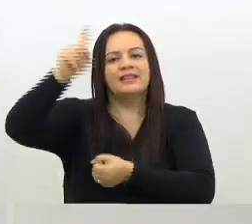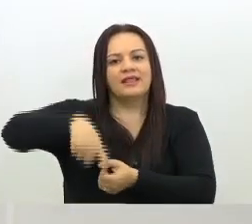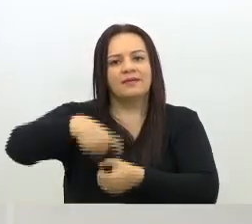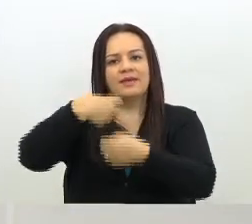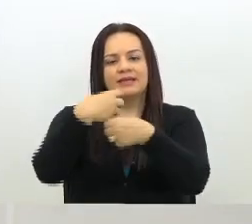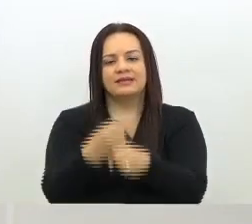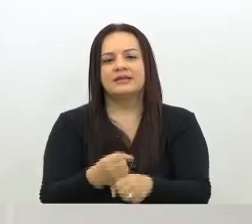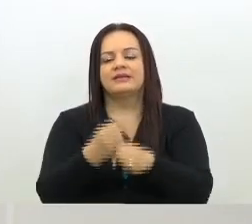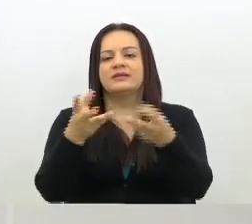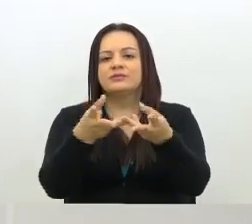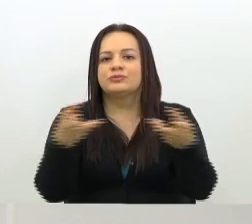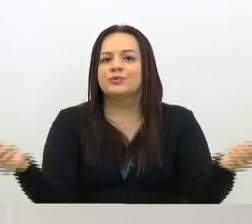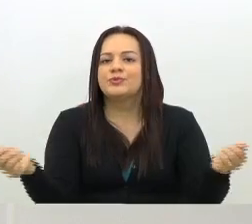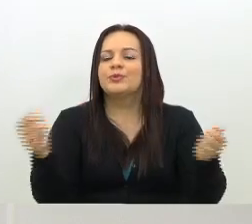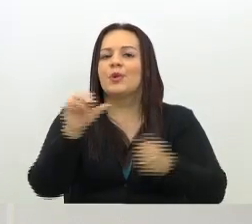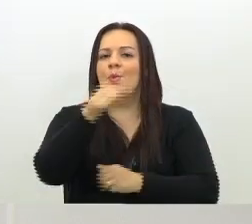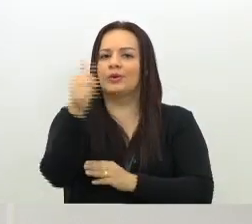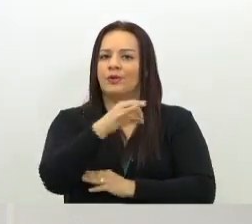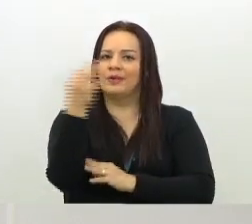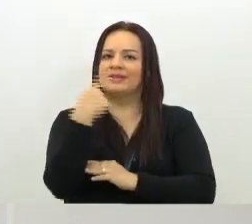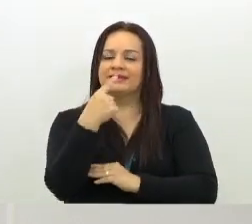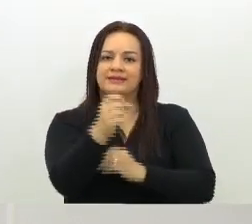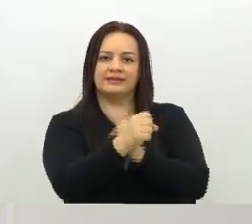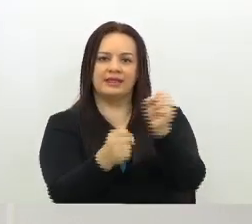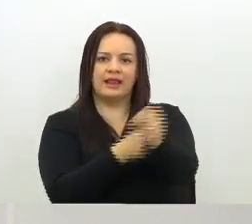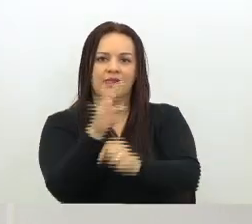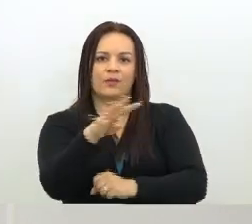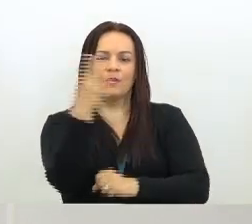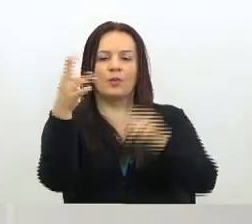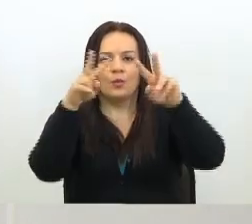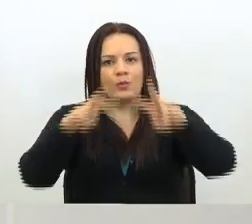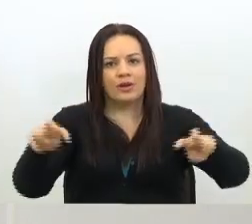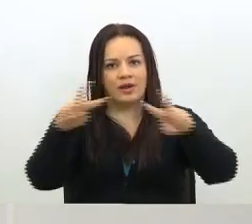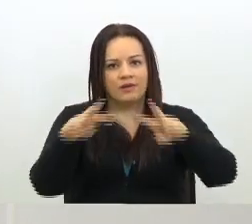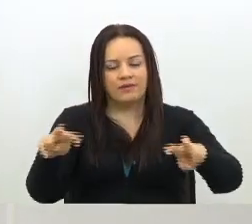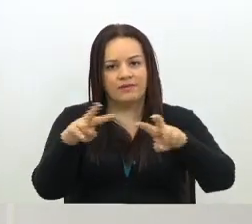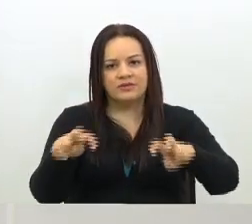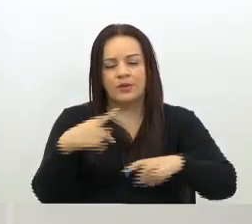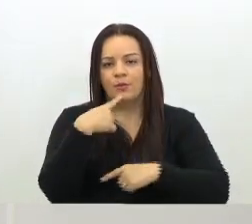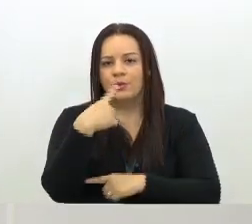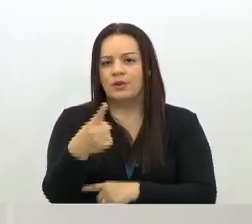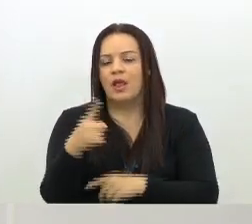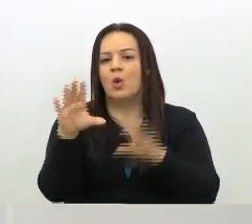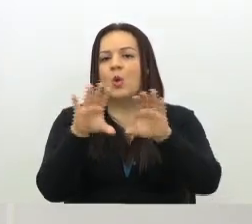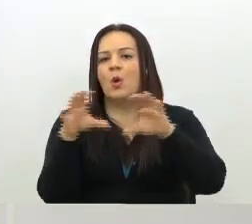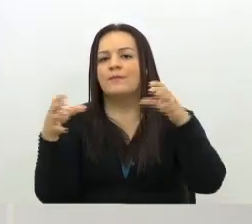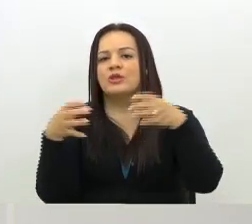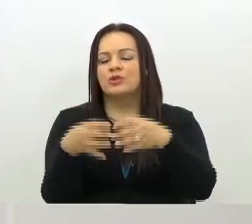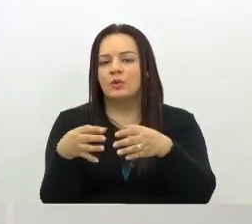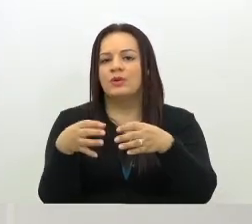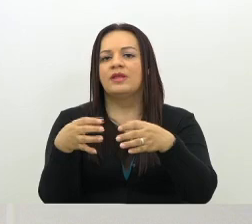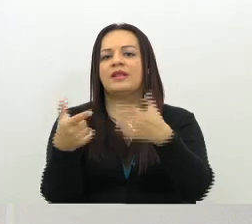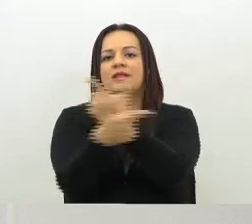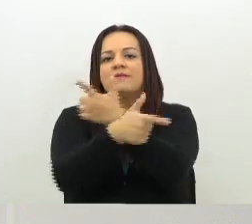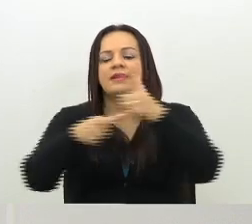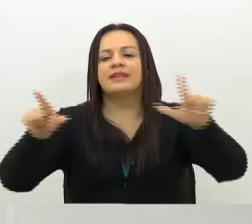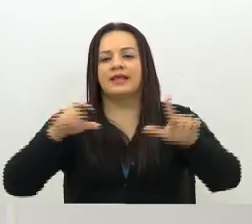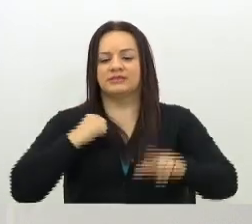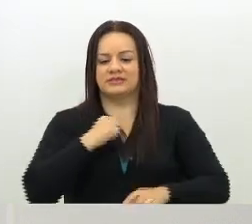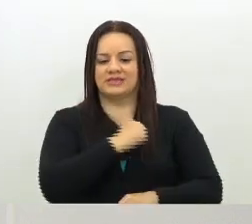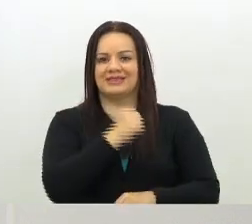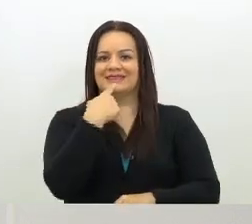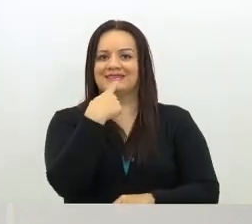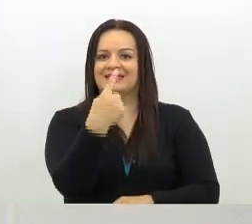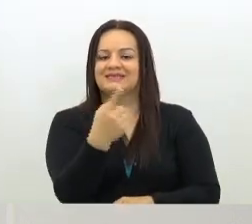otra manera, dice la Sala Constitucional. Una revisión de los pronunciamientos del Comité de Libertad Sindical señala